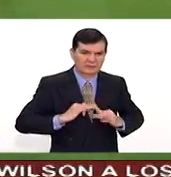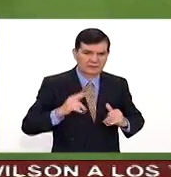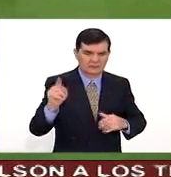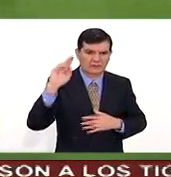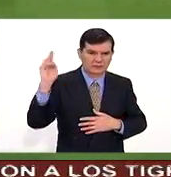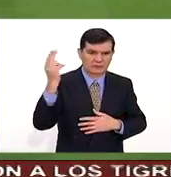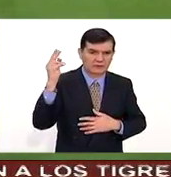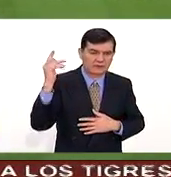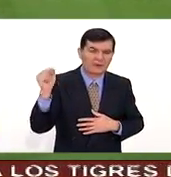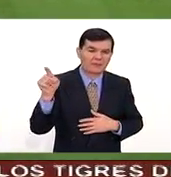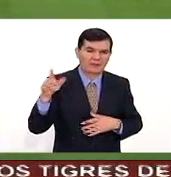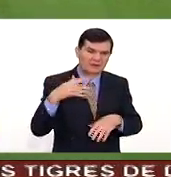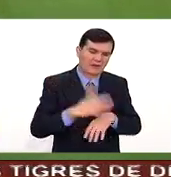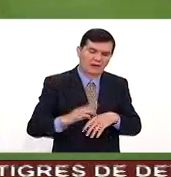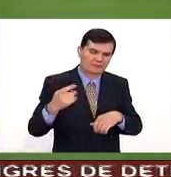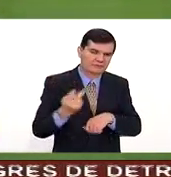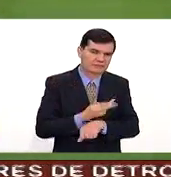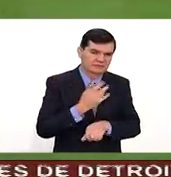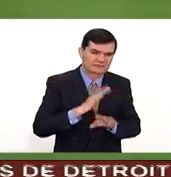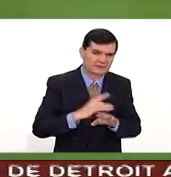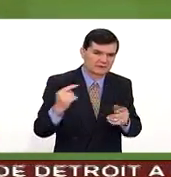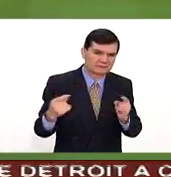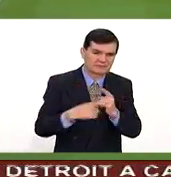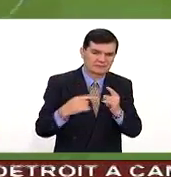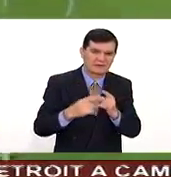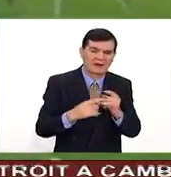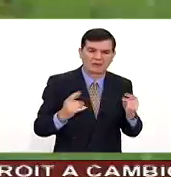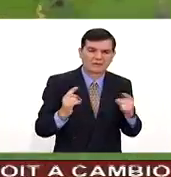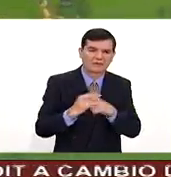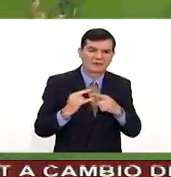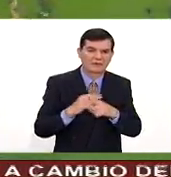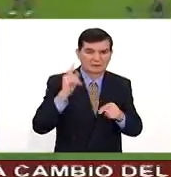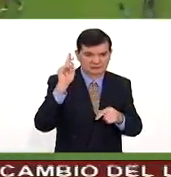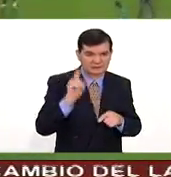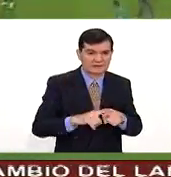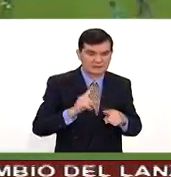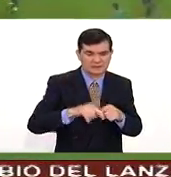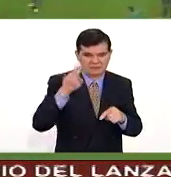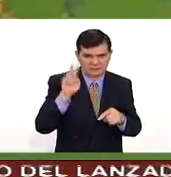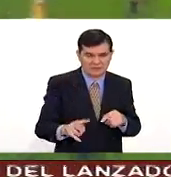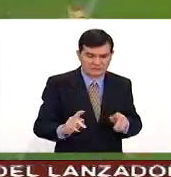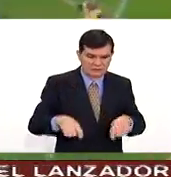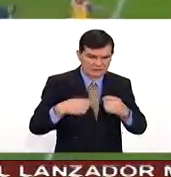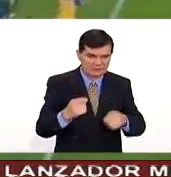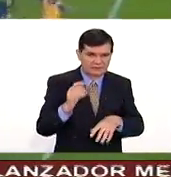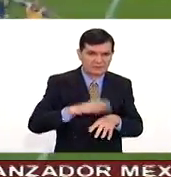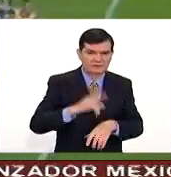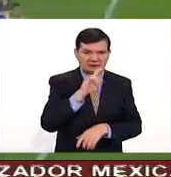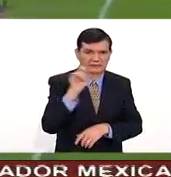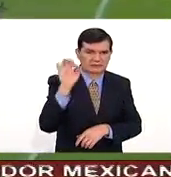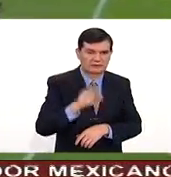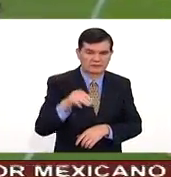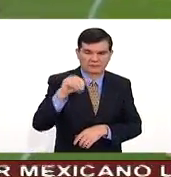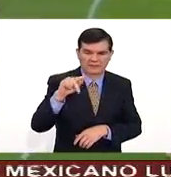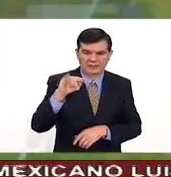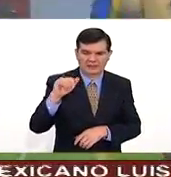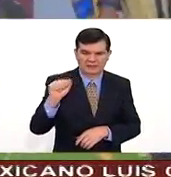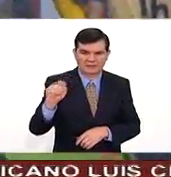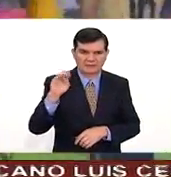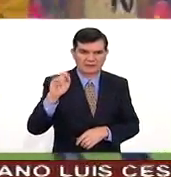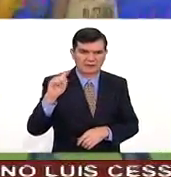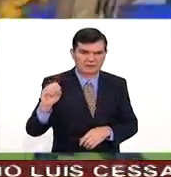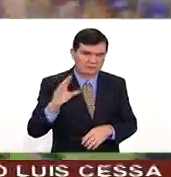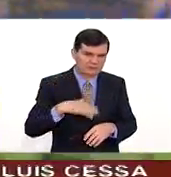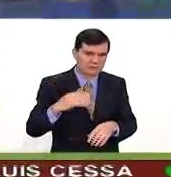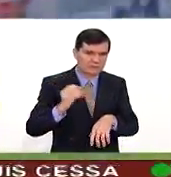de los Pumas, pero el daño ya estaba hecho. Y por supuesto, ¿quién fue el verdadero Puma, el que se entregó a más no poder? Matías Britos. Fuera de ellos,